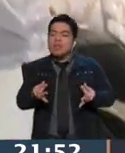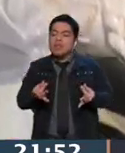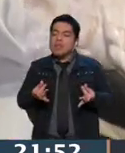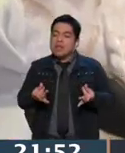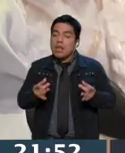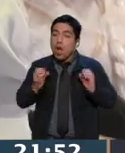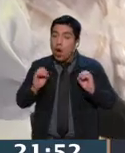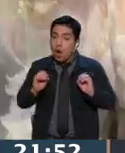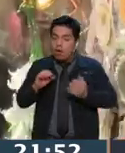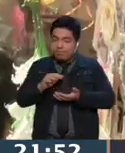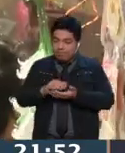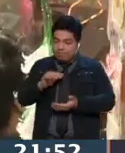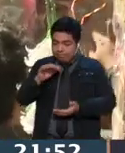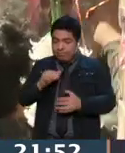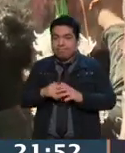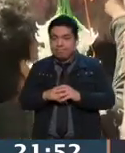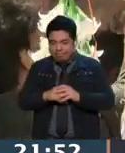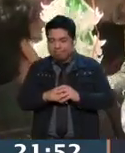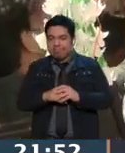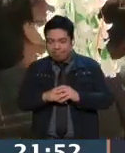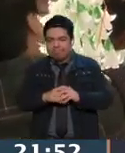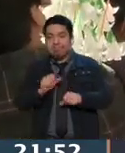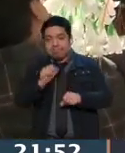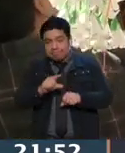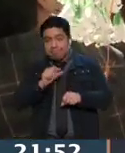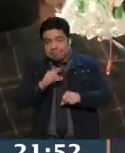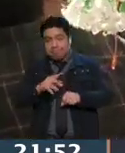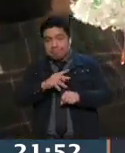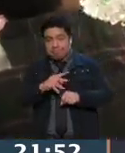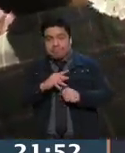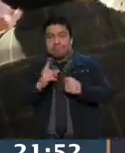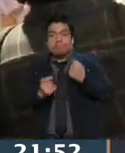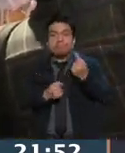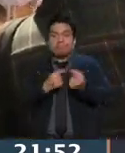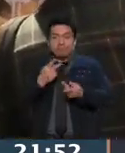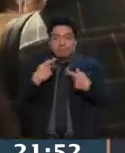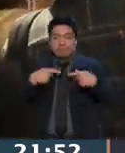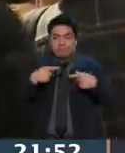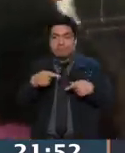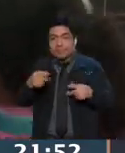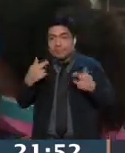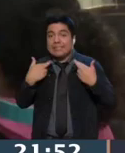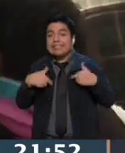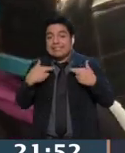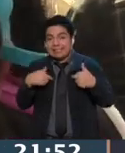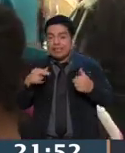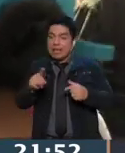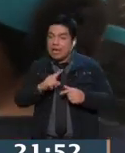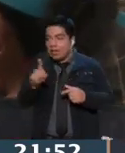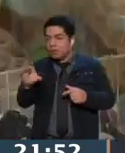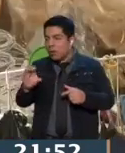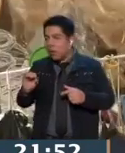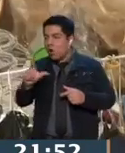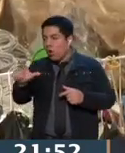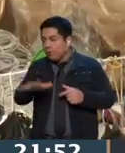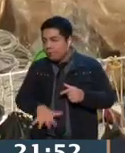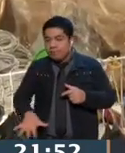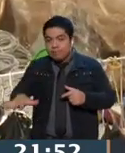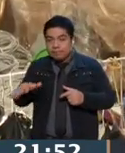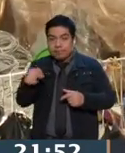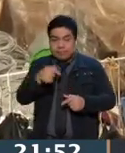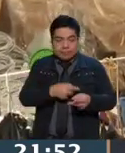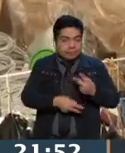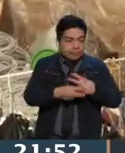tamaño del producto. Aquí también se surten las personas que se dedican a vestir al Niño Jesús en sus colonias, que vienen